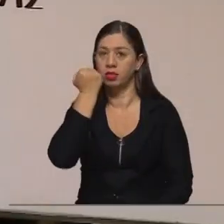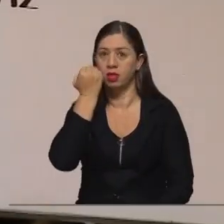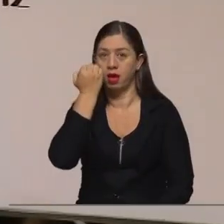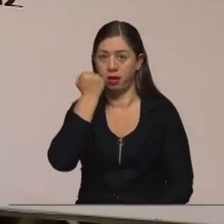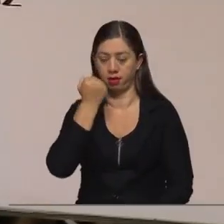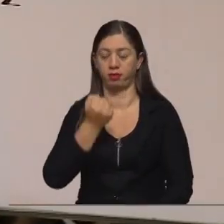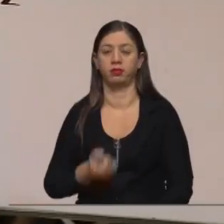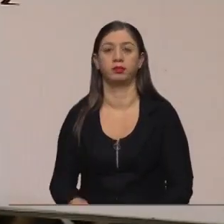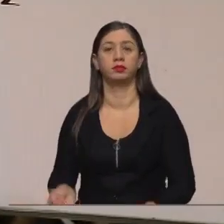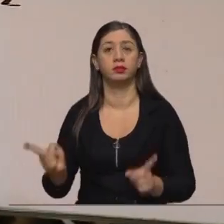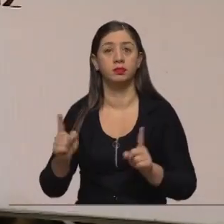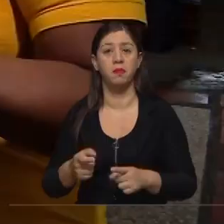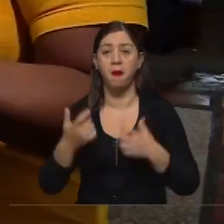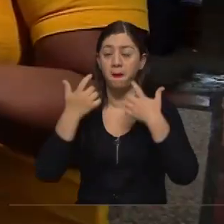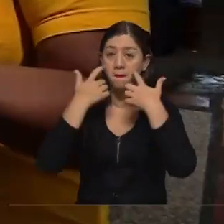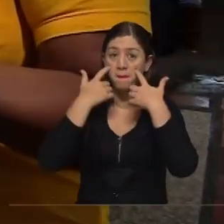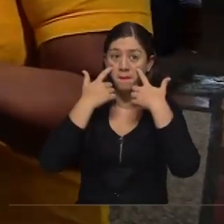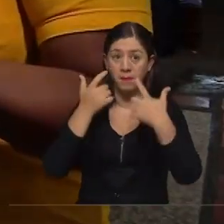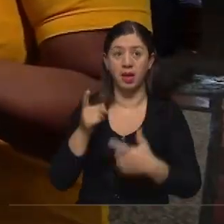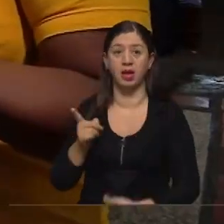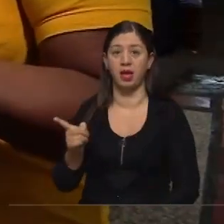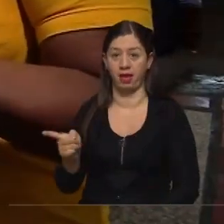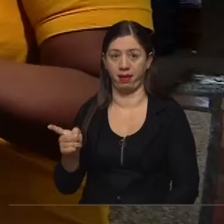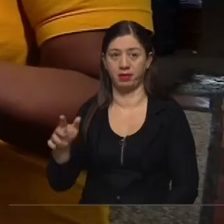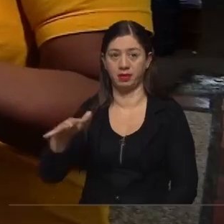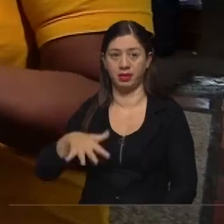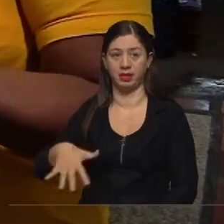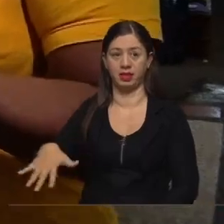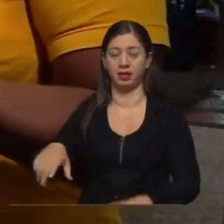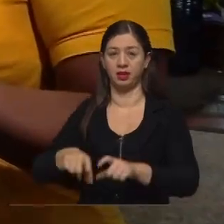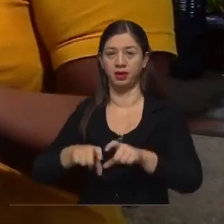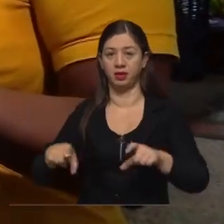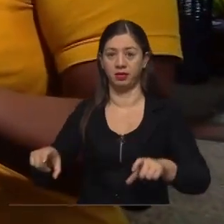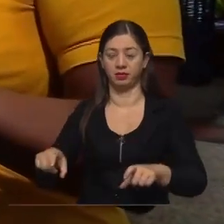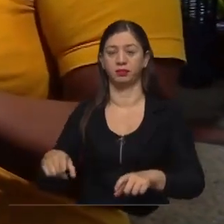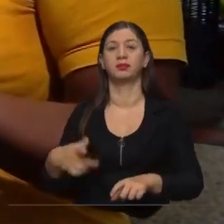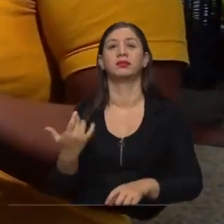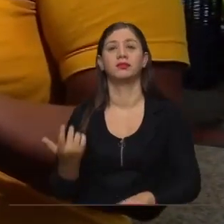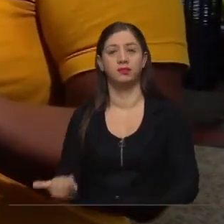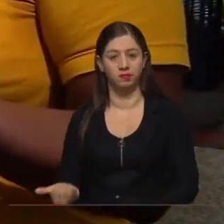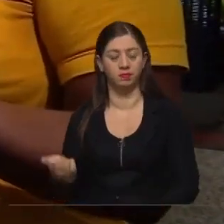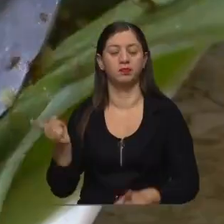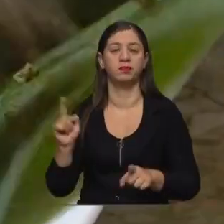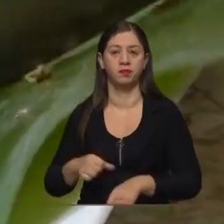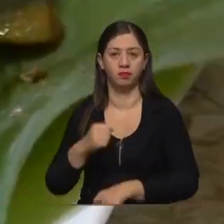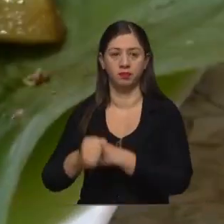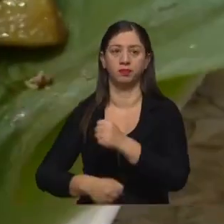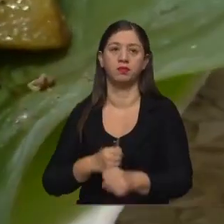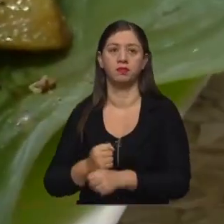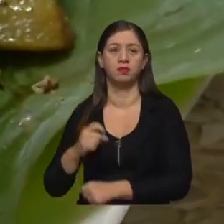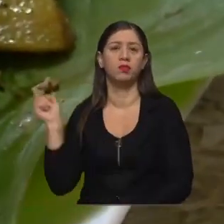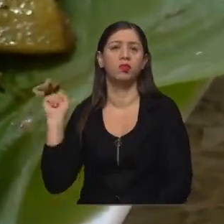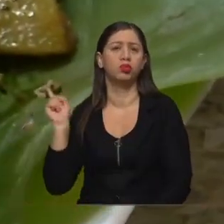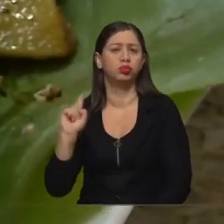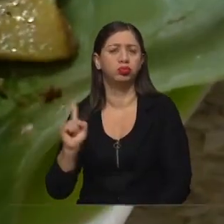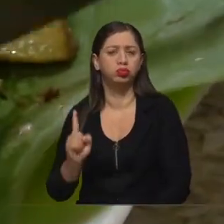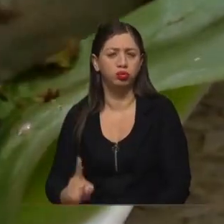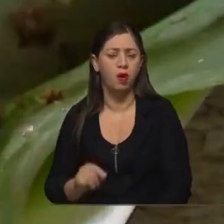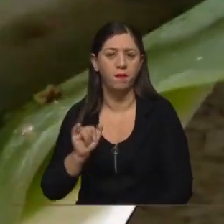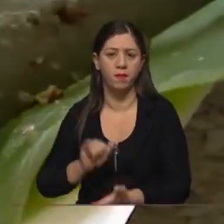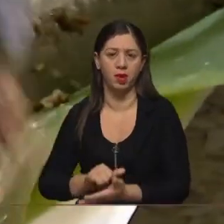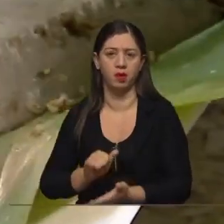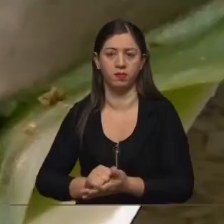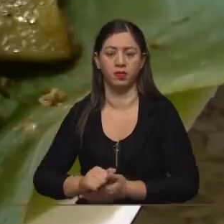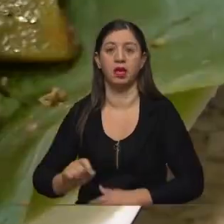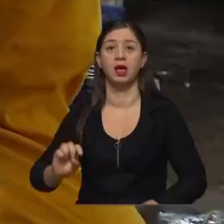otro icono de lugar es este puesto de rellena el cual cumple la misma cantidad de años de la galería Es administrado